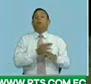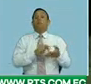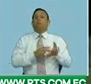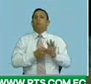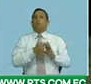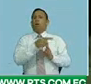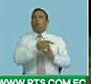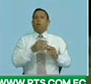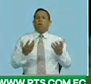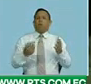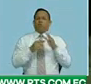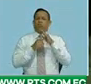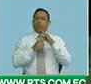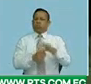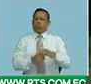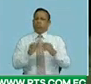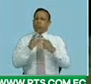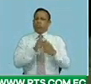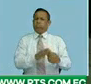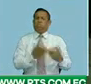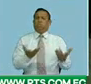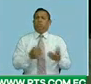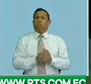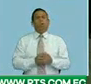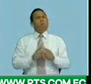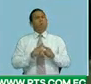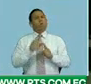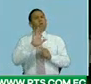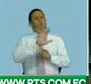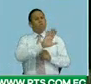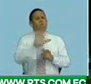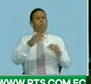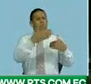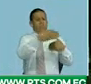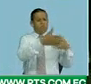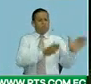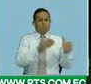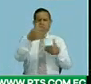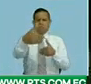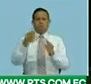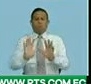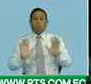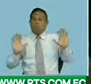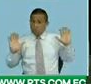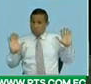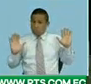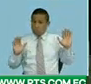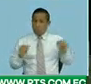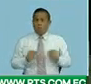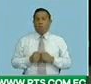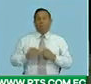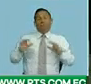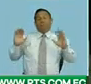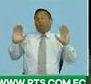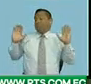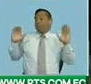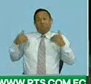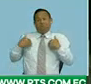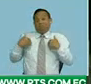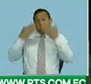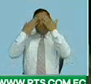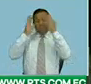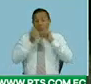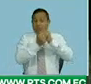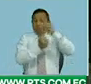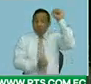honra y su buen nombre, como también el de su familia. Pero se supone que cada uno está en su celda, ¿no? Evidentemente esa noticia, no, esa información no es